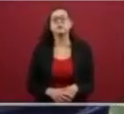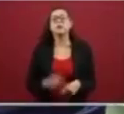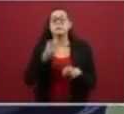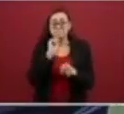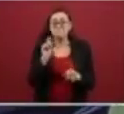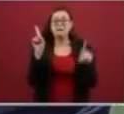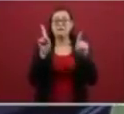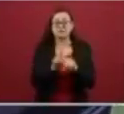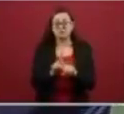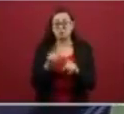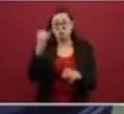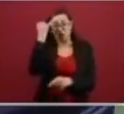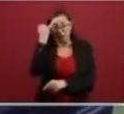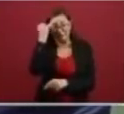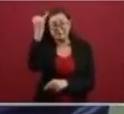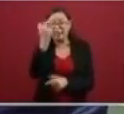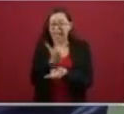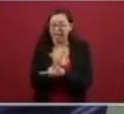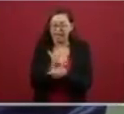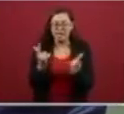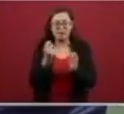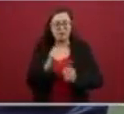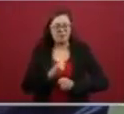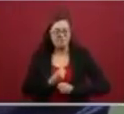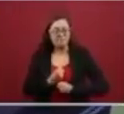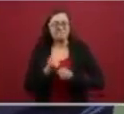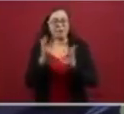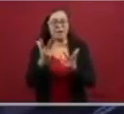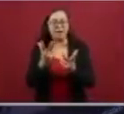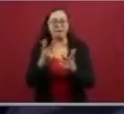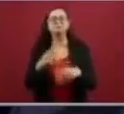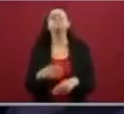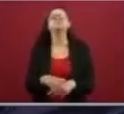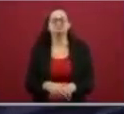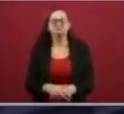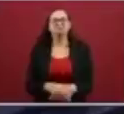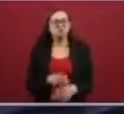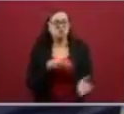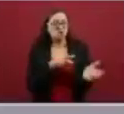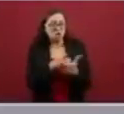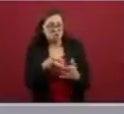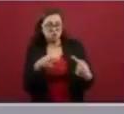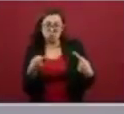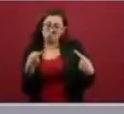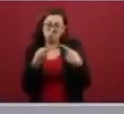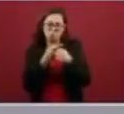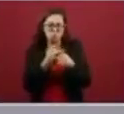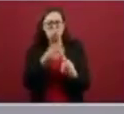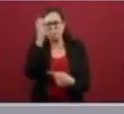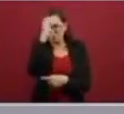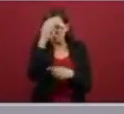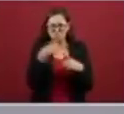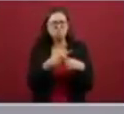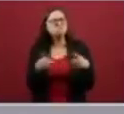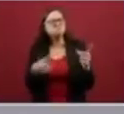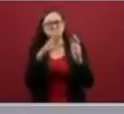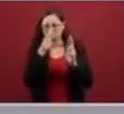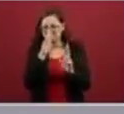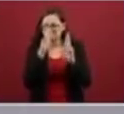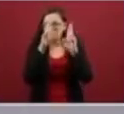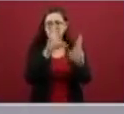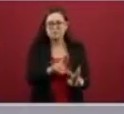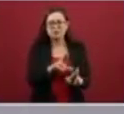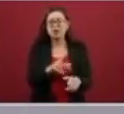el derecho a disentir, la libertad de creencias y la libertad de